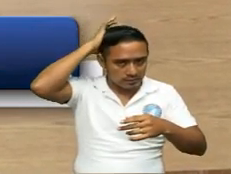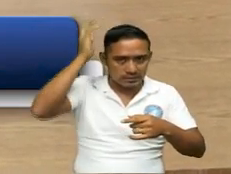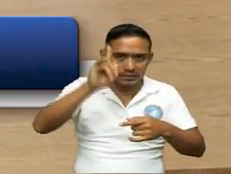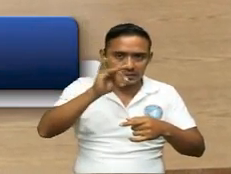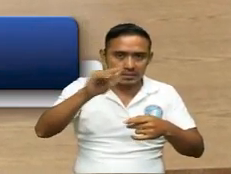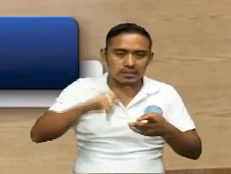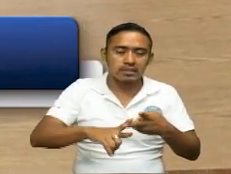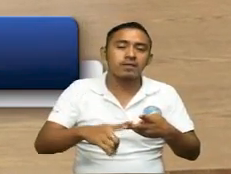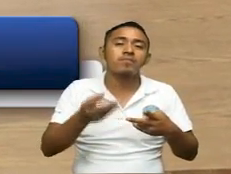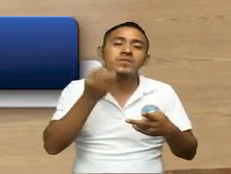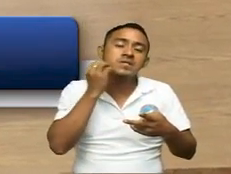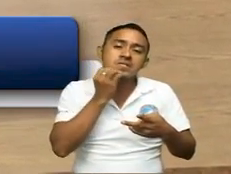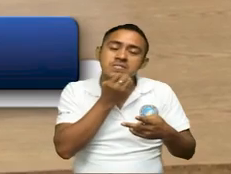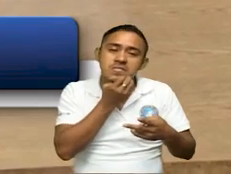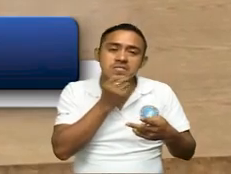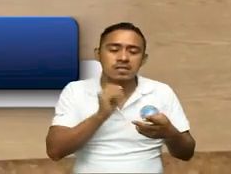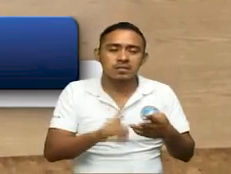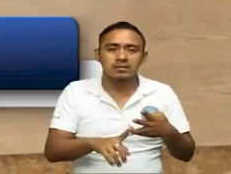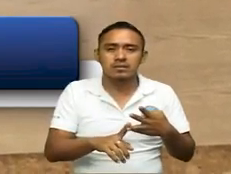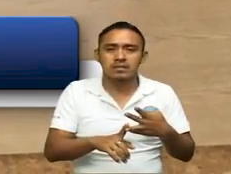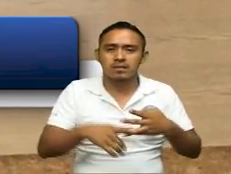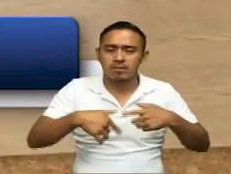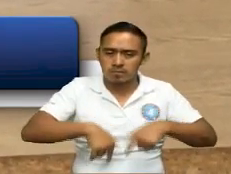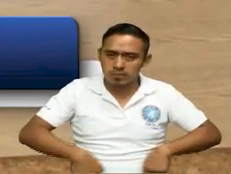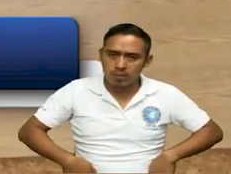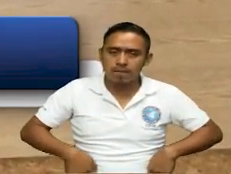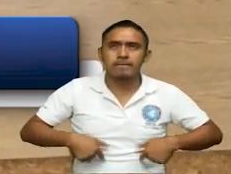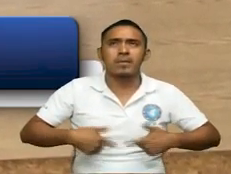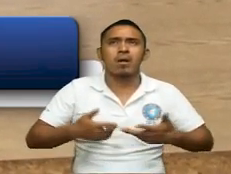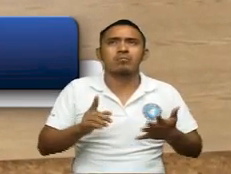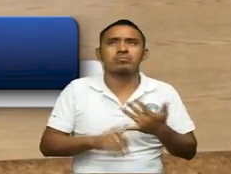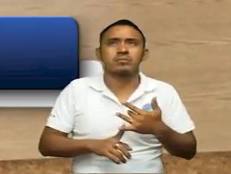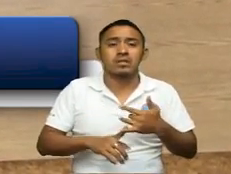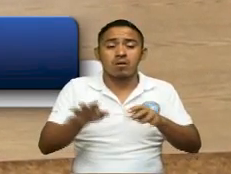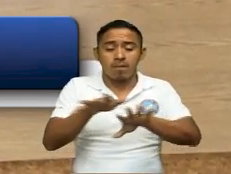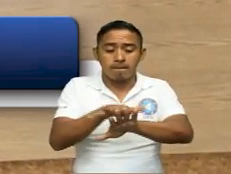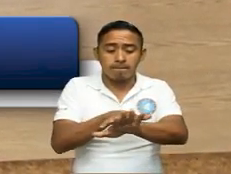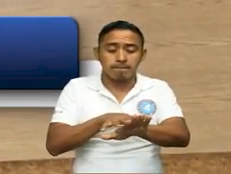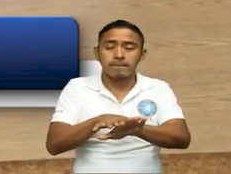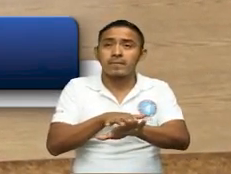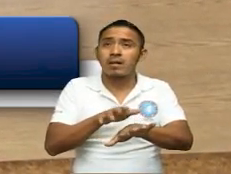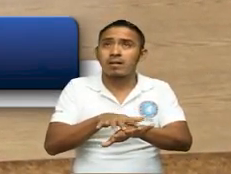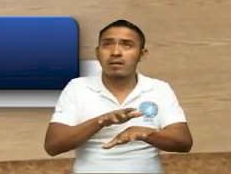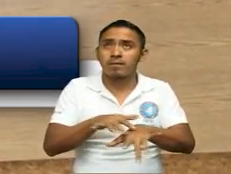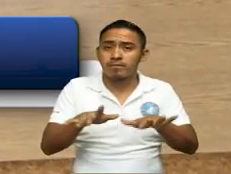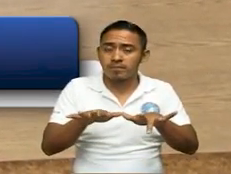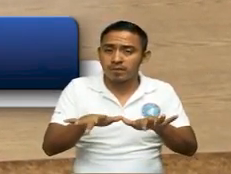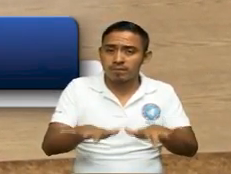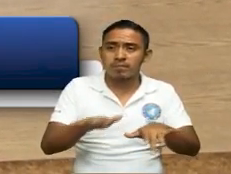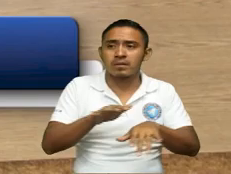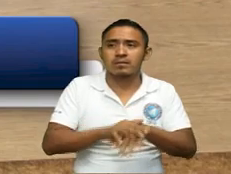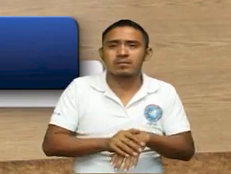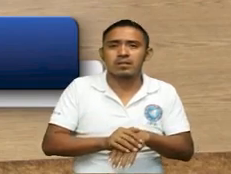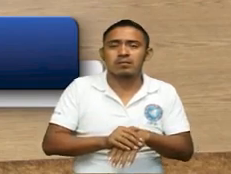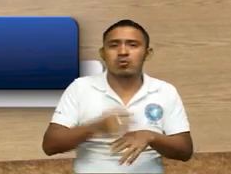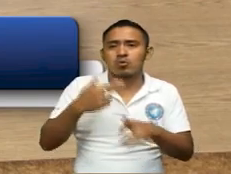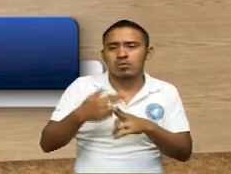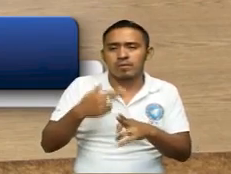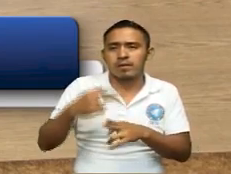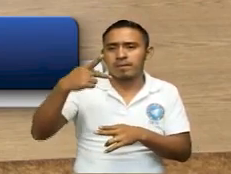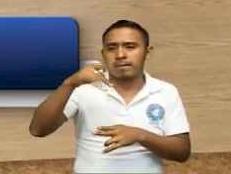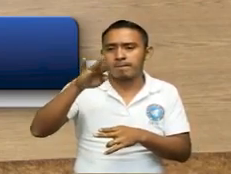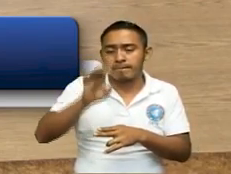de la barba, tiña inguinal o de los genitales, y la tiña de los pies, que es la que comúnmente la mayoría de la gente conoce como pie de atleta, y